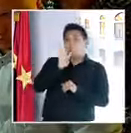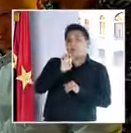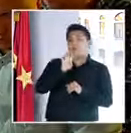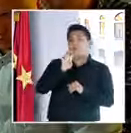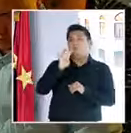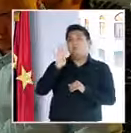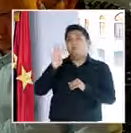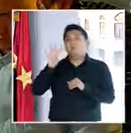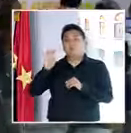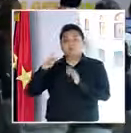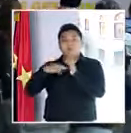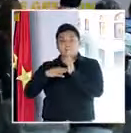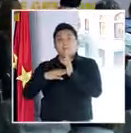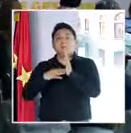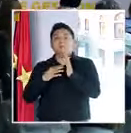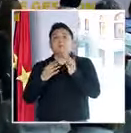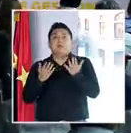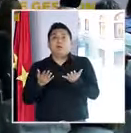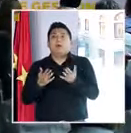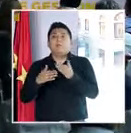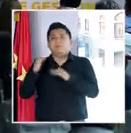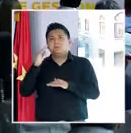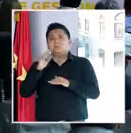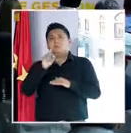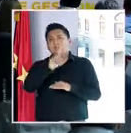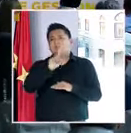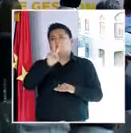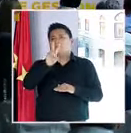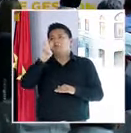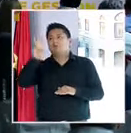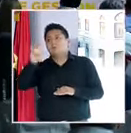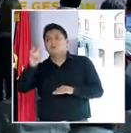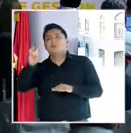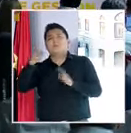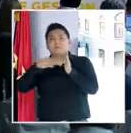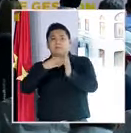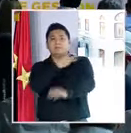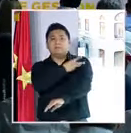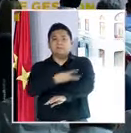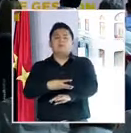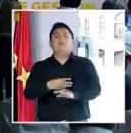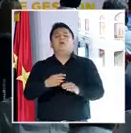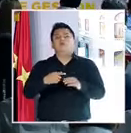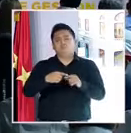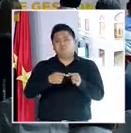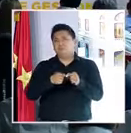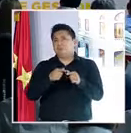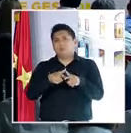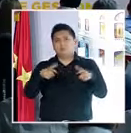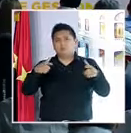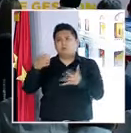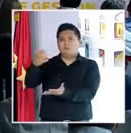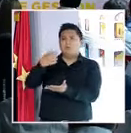20.988 a más de 28.128 millones de pesos, un incremento del